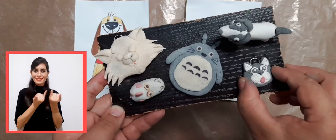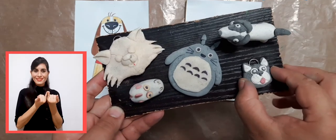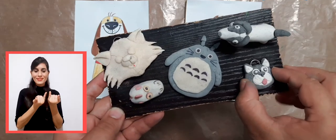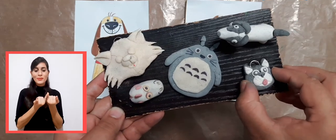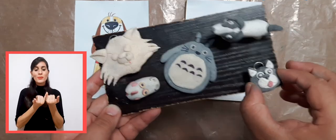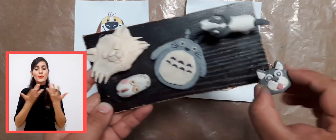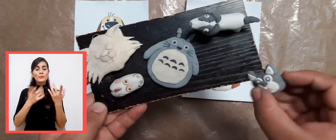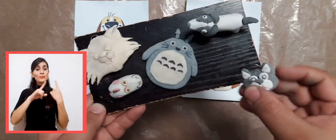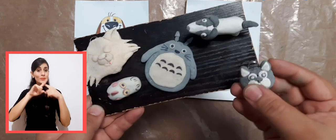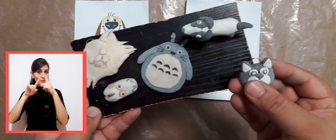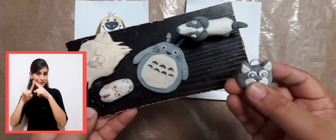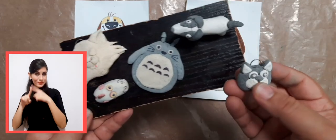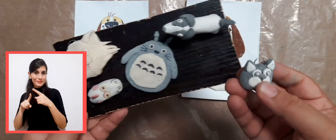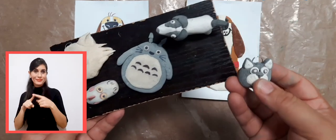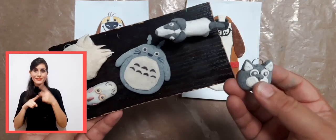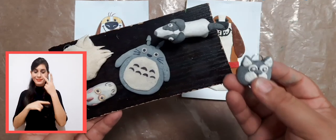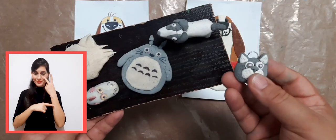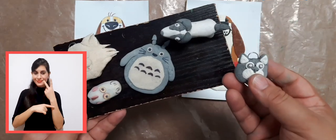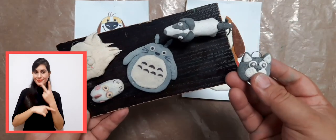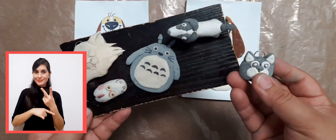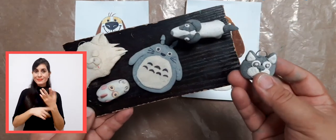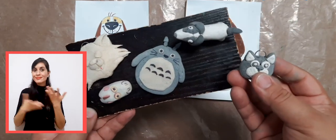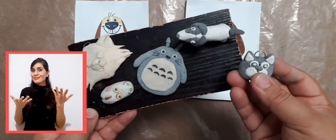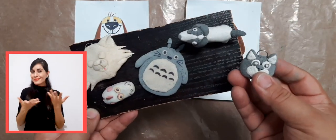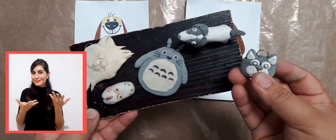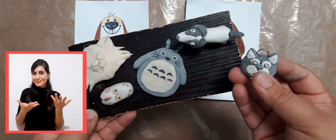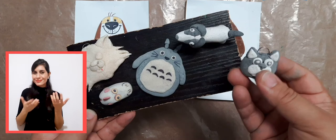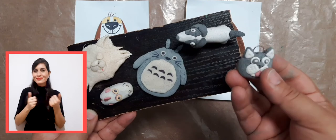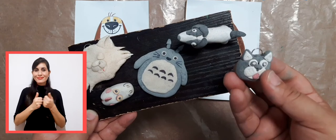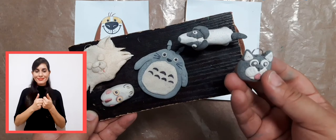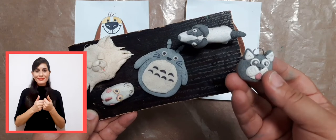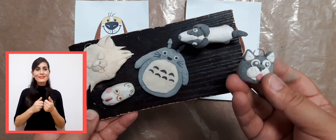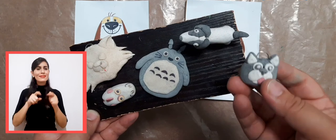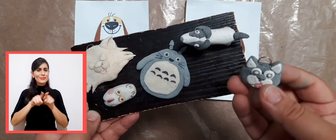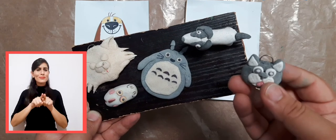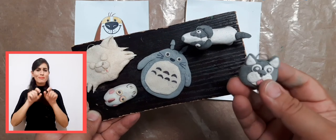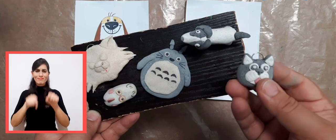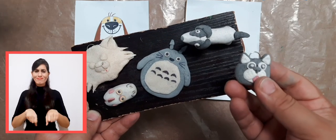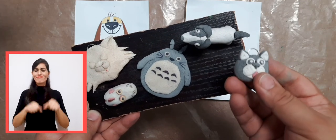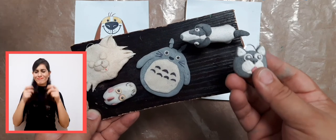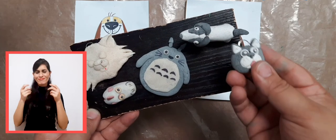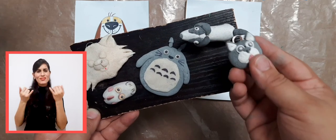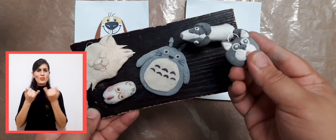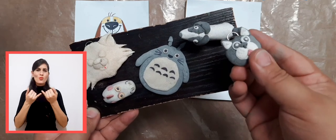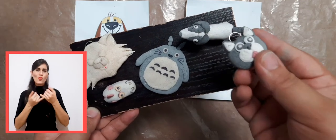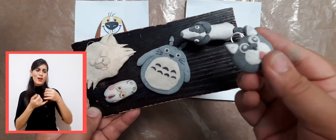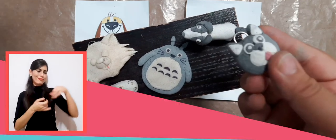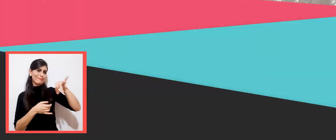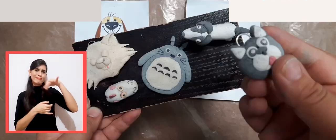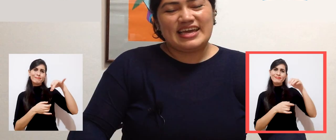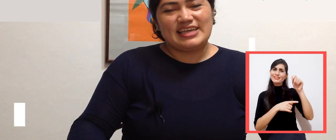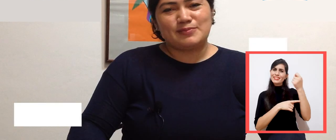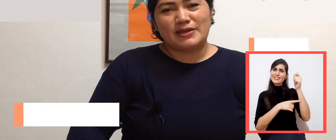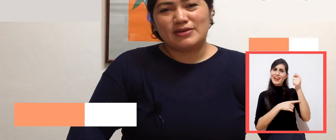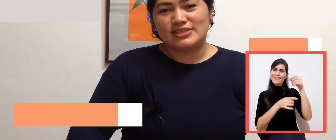Y algunos de estos accesorios que se desarrollan con esta técnica pueden funcionarlos perfectamente como llaveros.